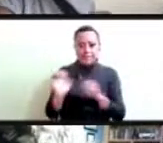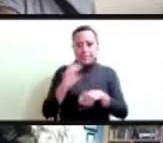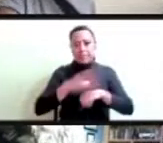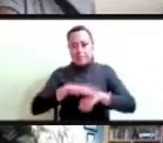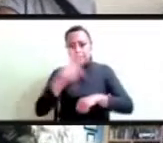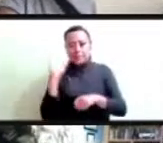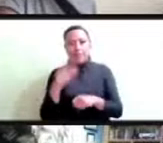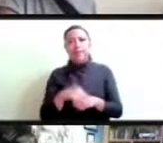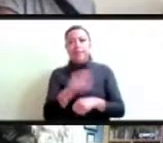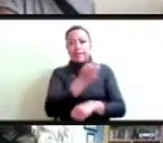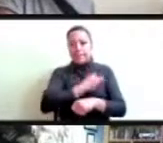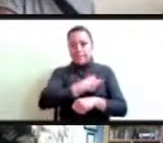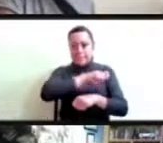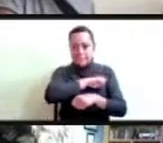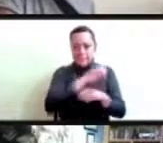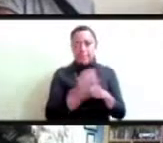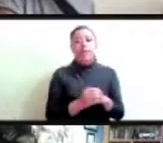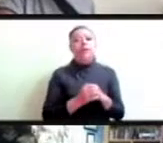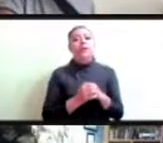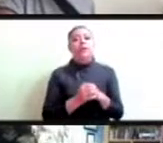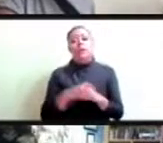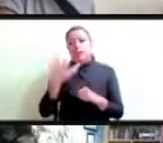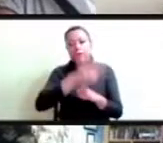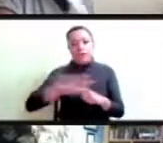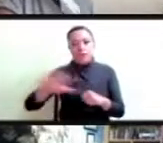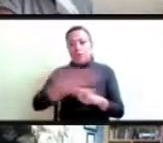2,697 de Lombardía, es decir, de la zona de Italia que colapsó,